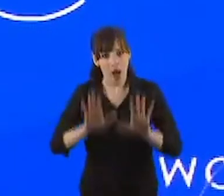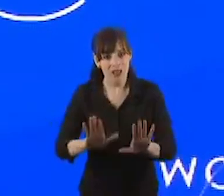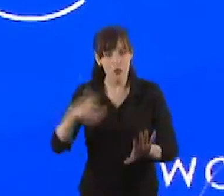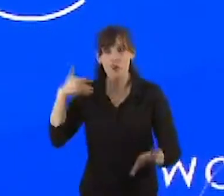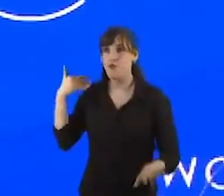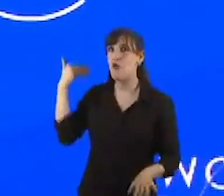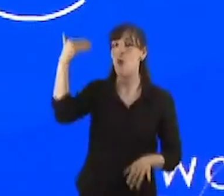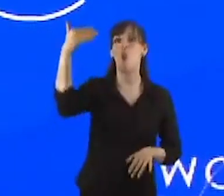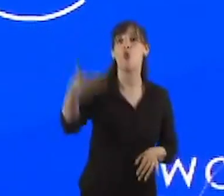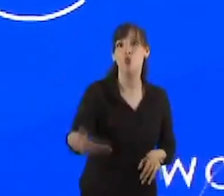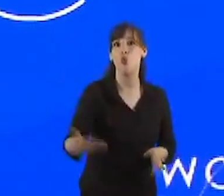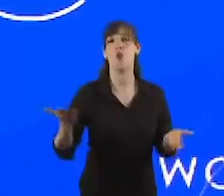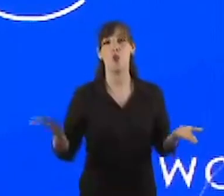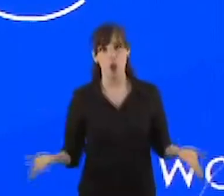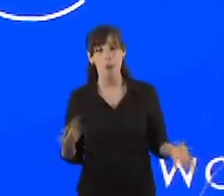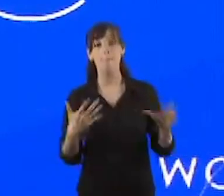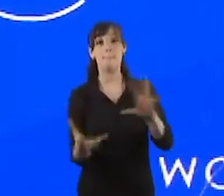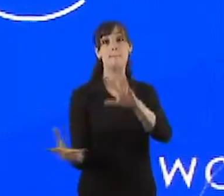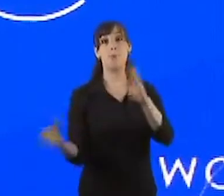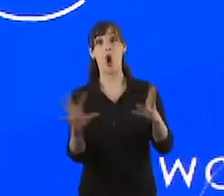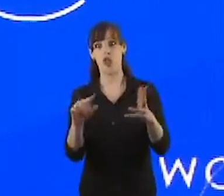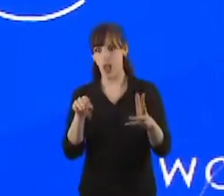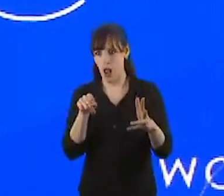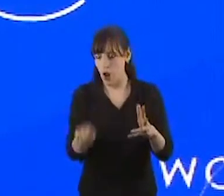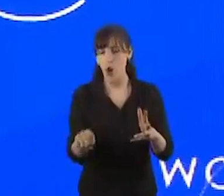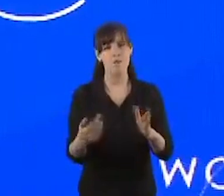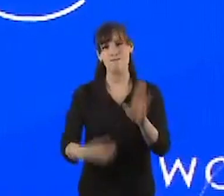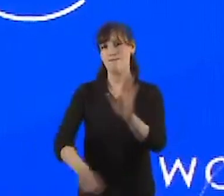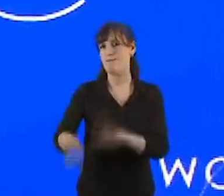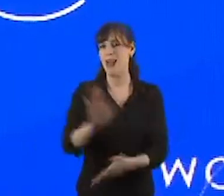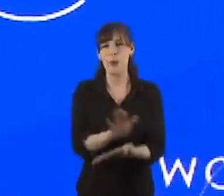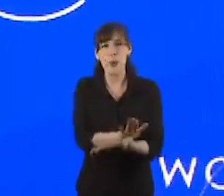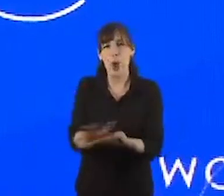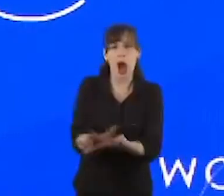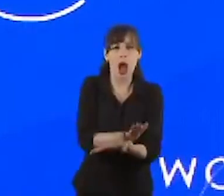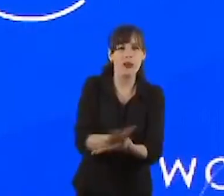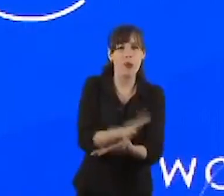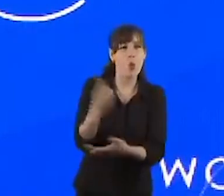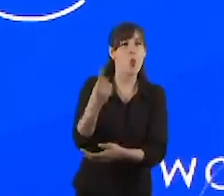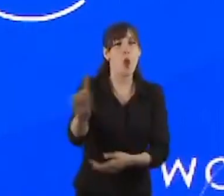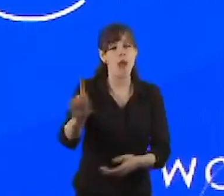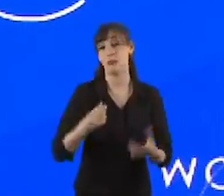Un modelo basado en los principios fundamentales del libertarismo: la defensa de la